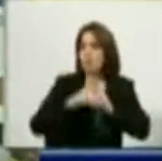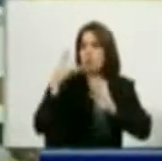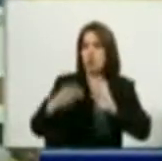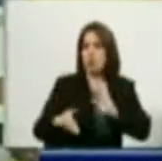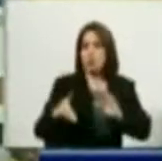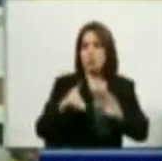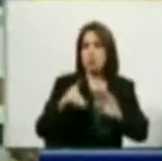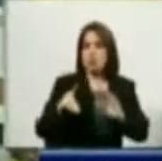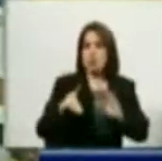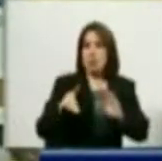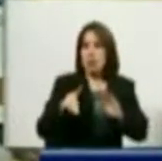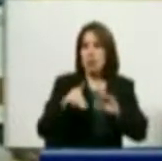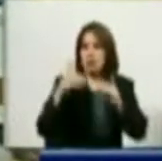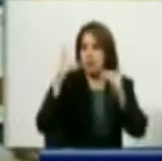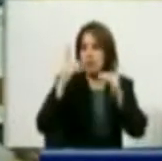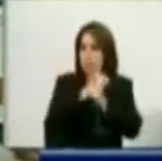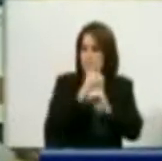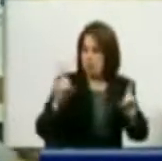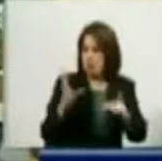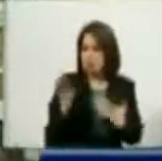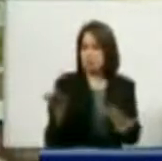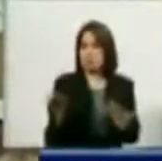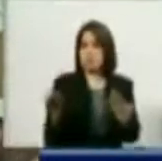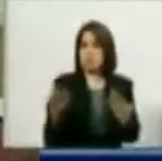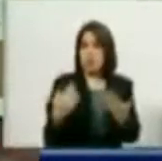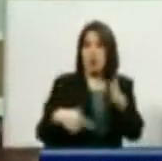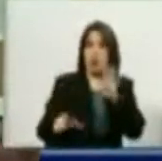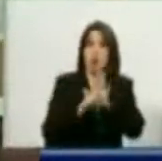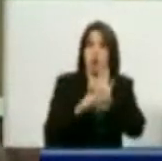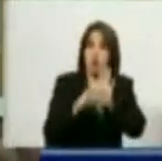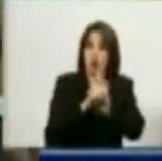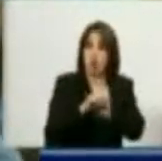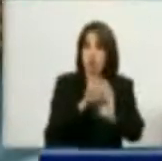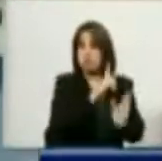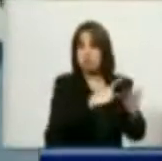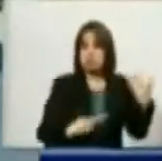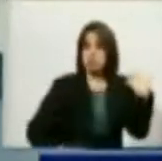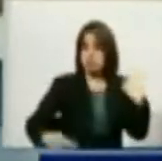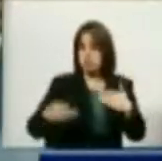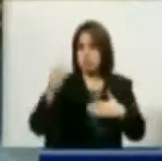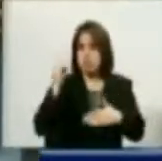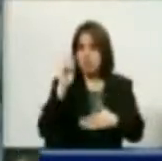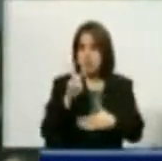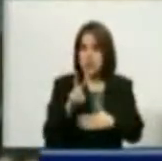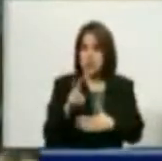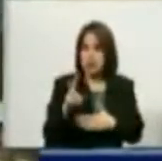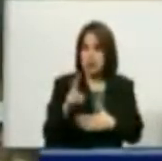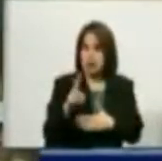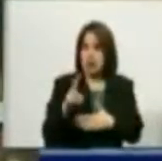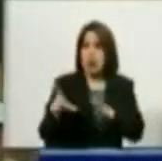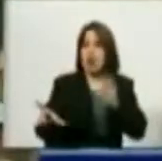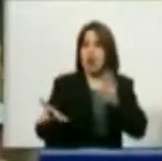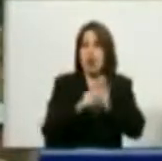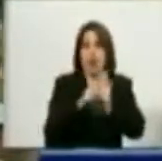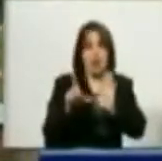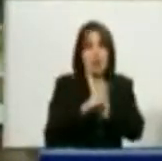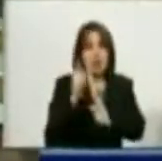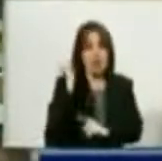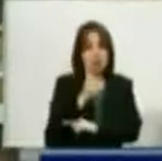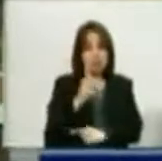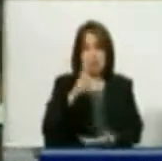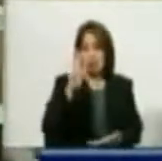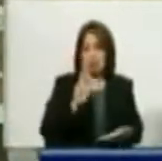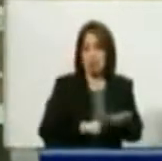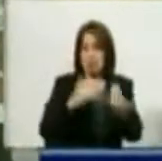es una ley este señora segunda vicepresidenta Gladys es una ley que va a aprobar según